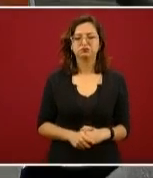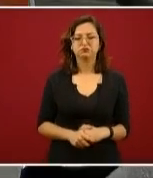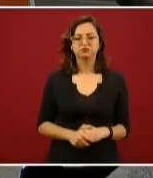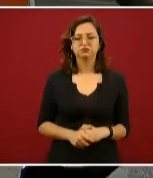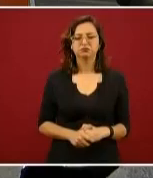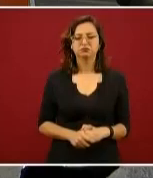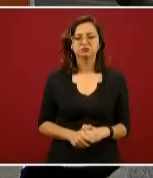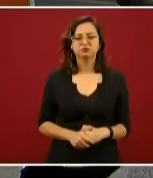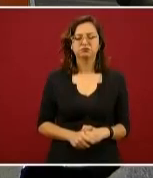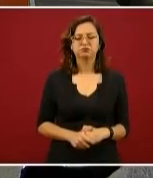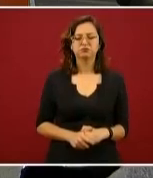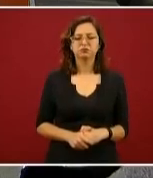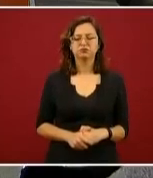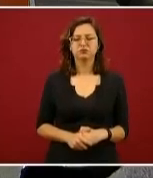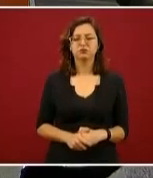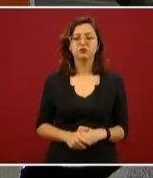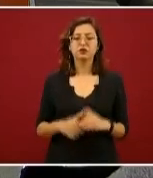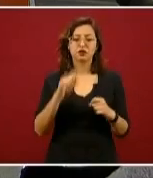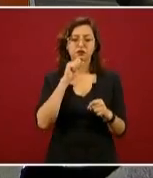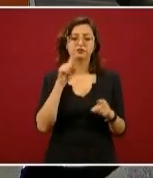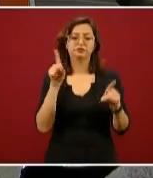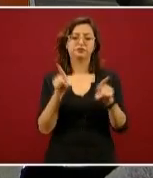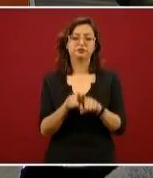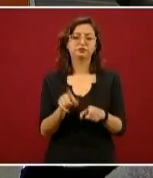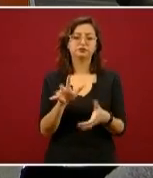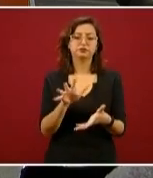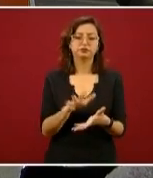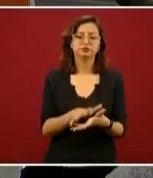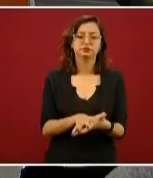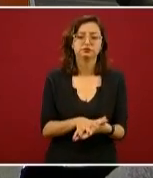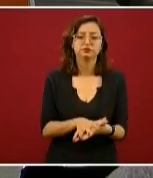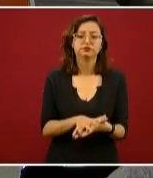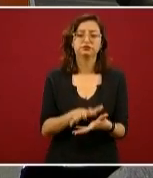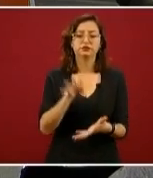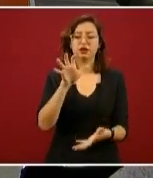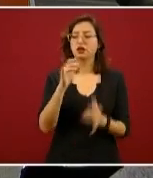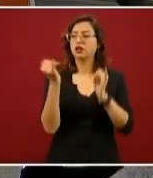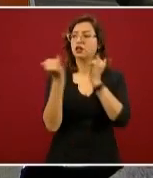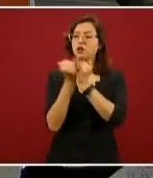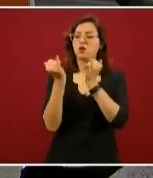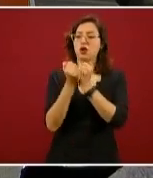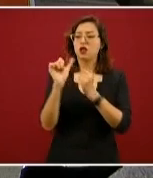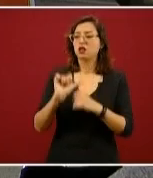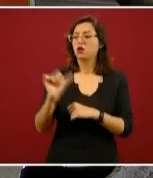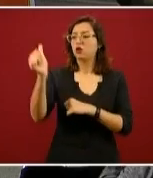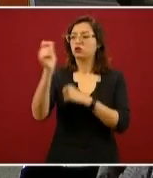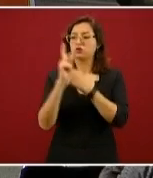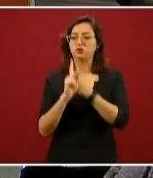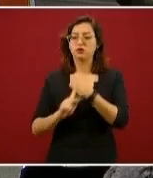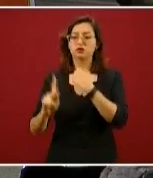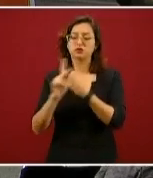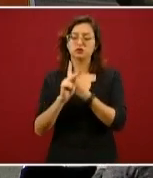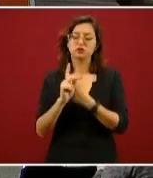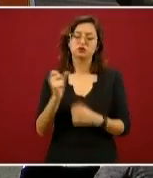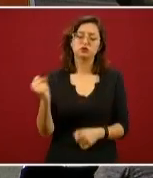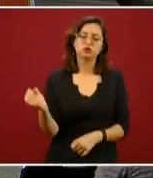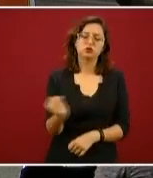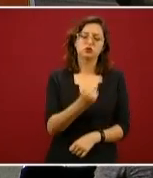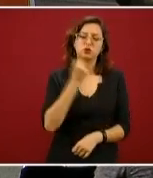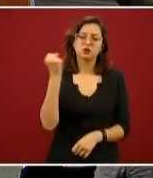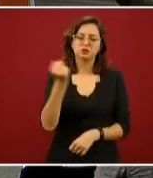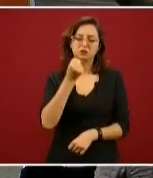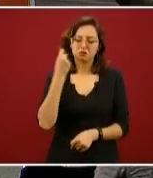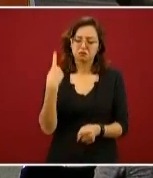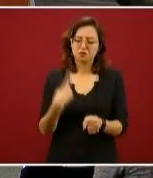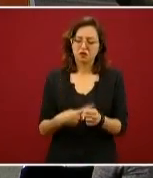También quiero destacar que en la mayoría de los casos, como lo hemos explicado y como ha ocurrido en otros países, afortunadamente se trata de